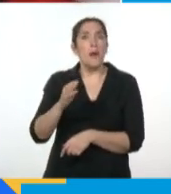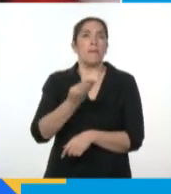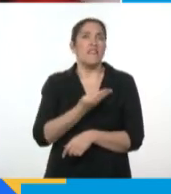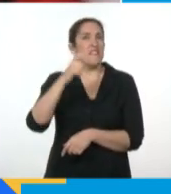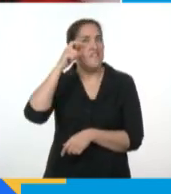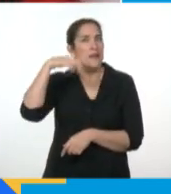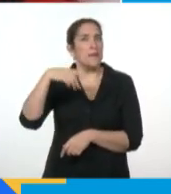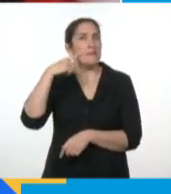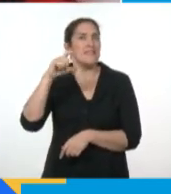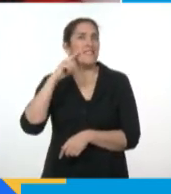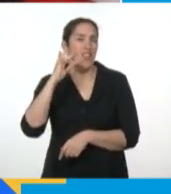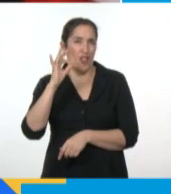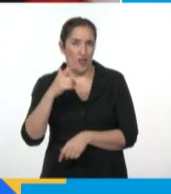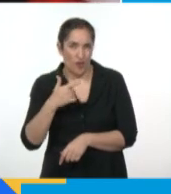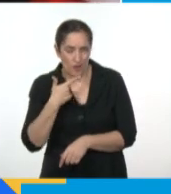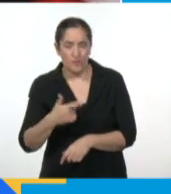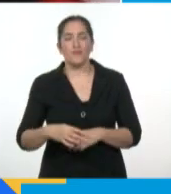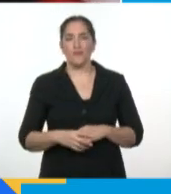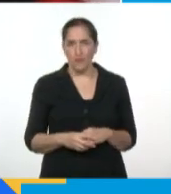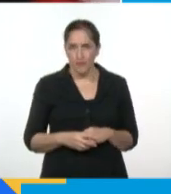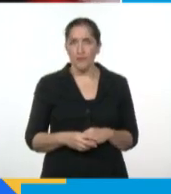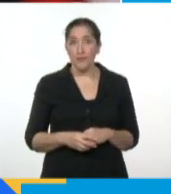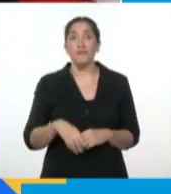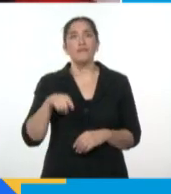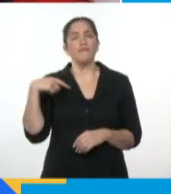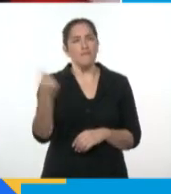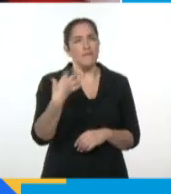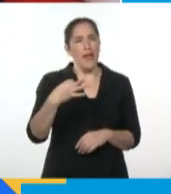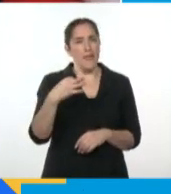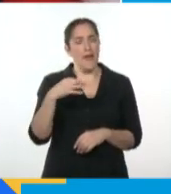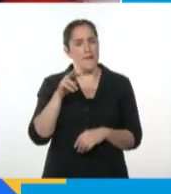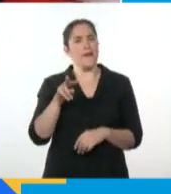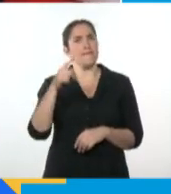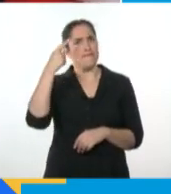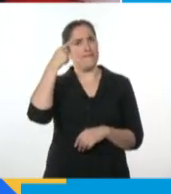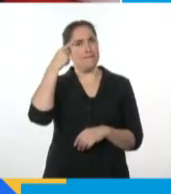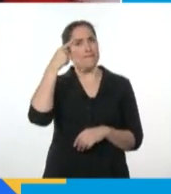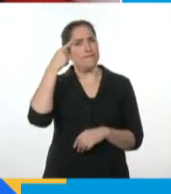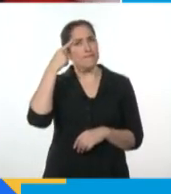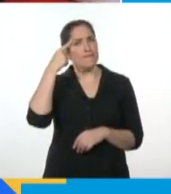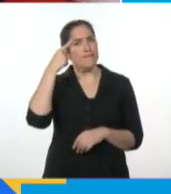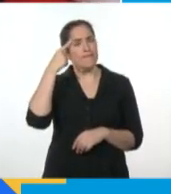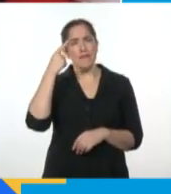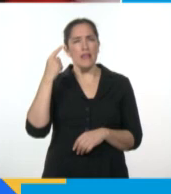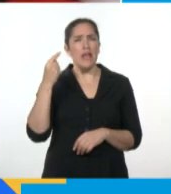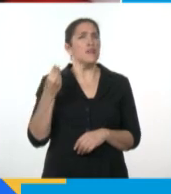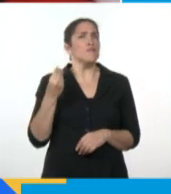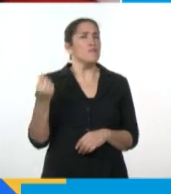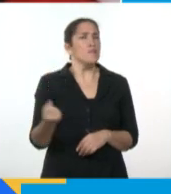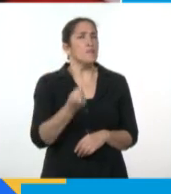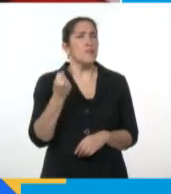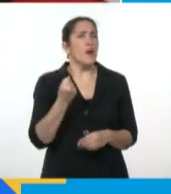femicidios. Entonces, debemos reparar en algo fundamental, y